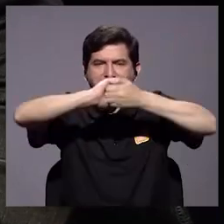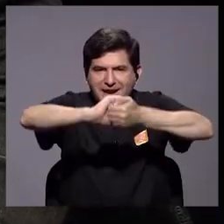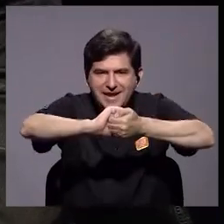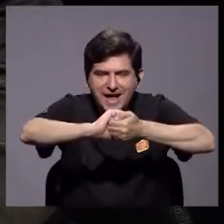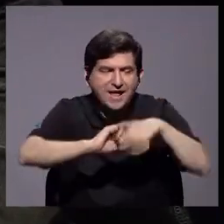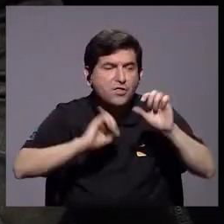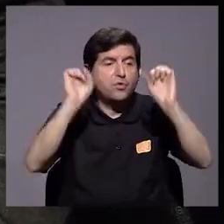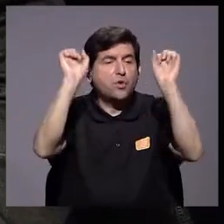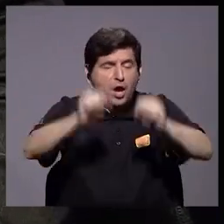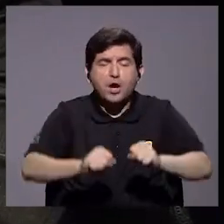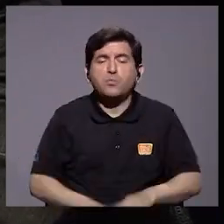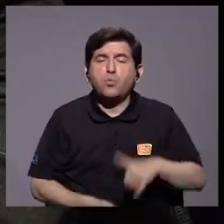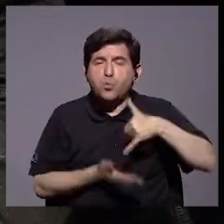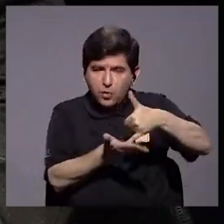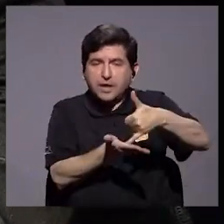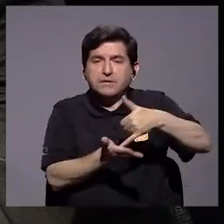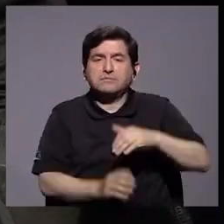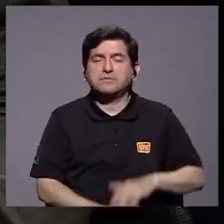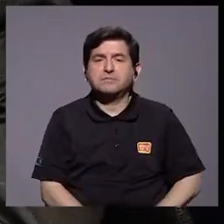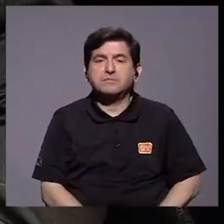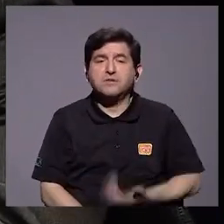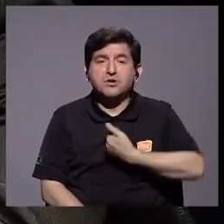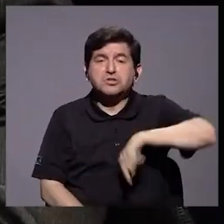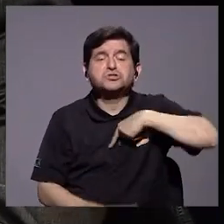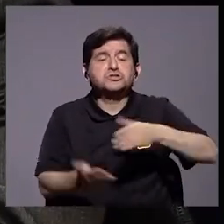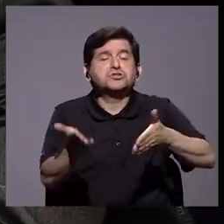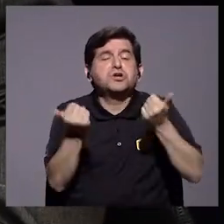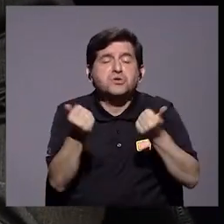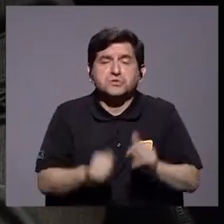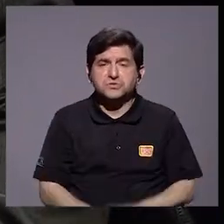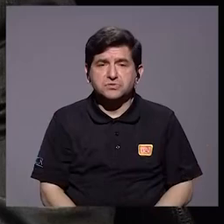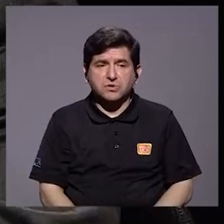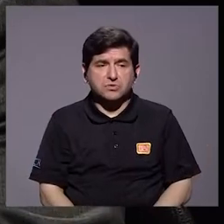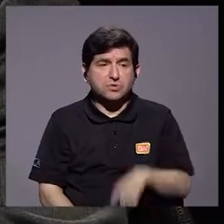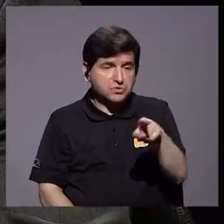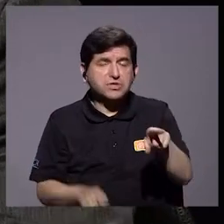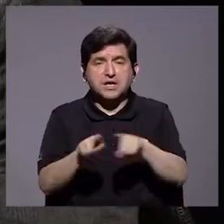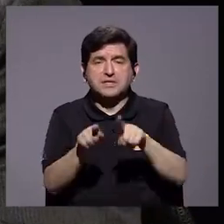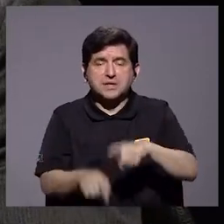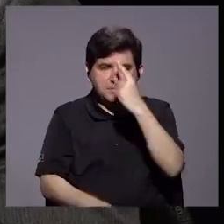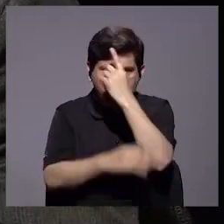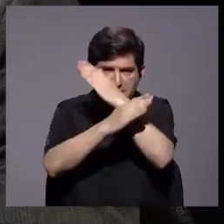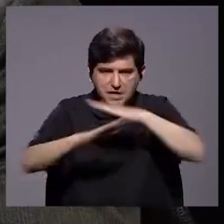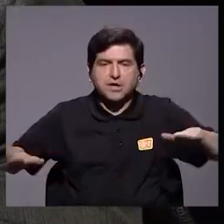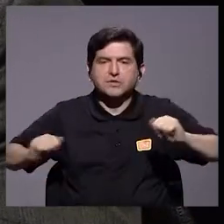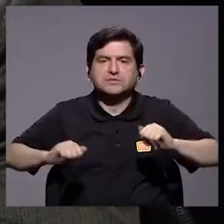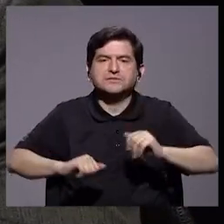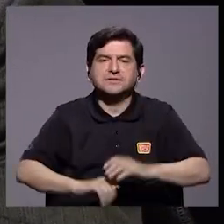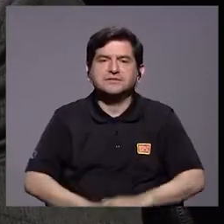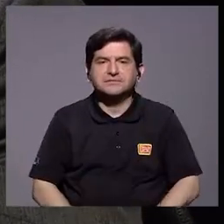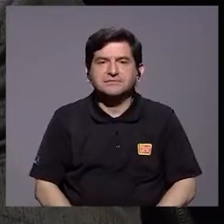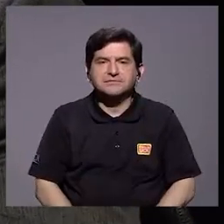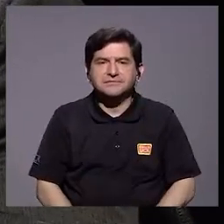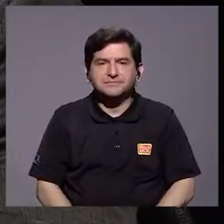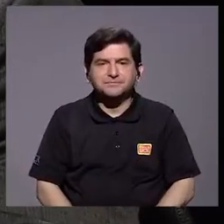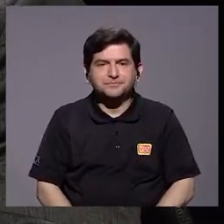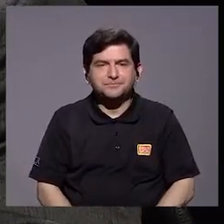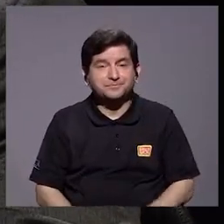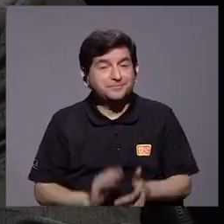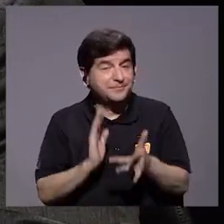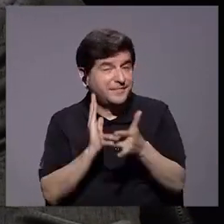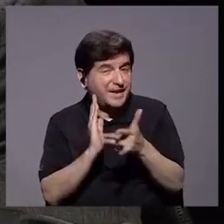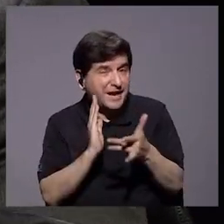nuestro y él puede estar en la primer acción es si nosotros queremos porque a él además es inocente lo cual digamos